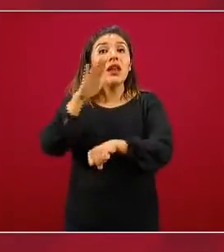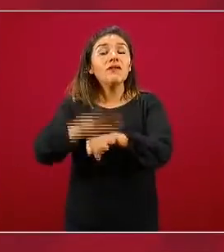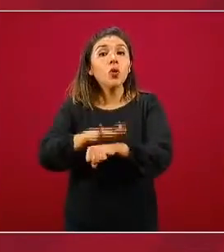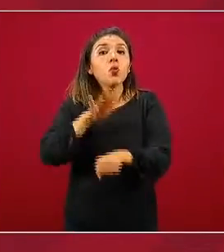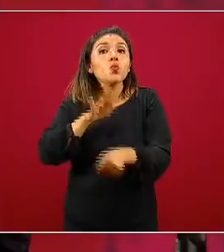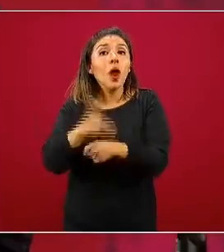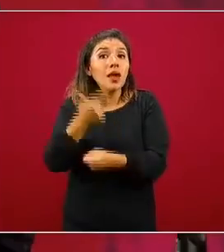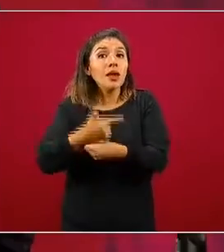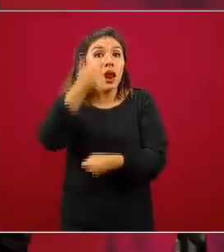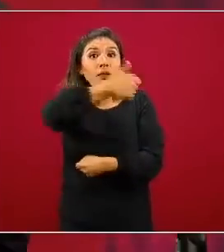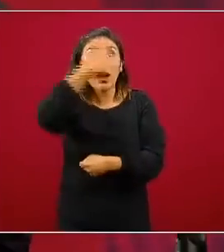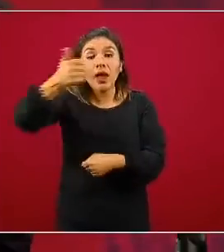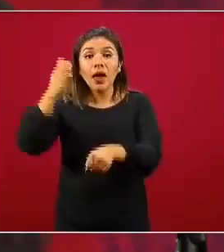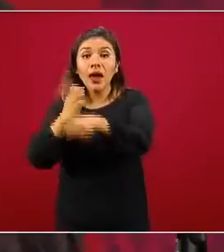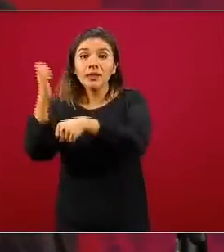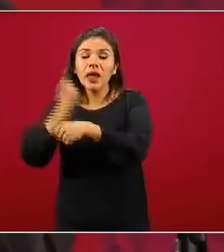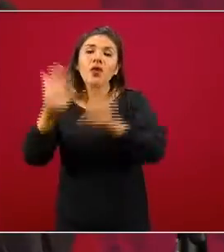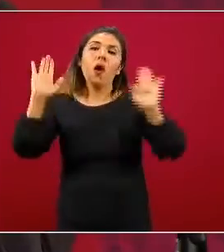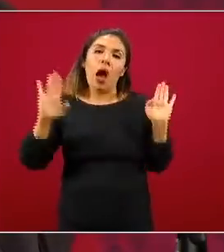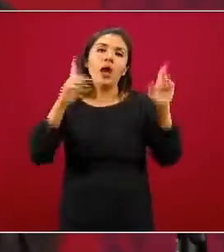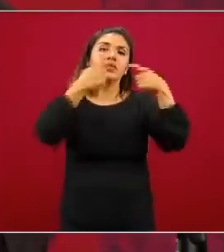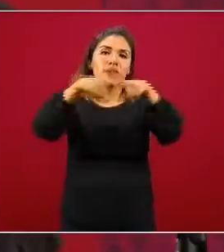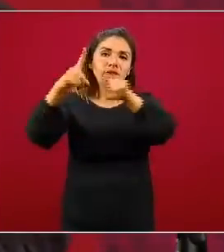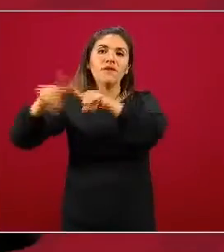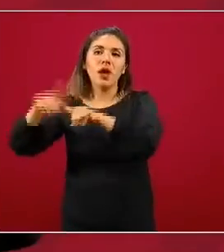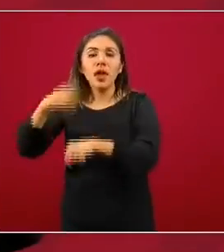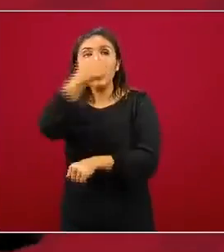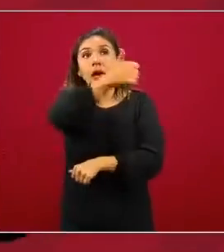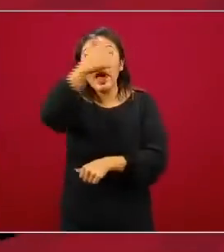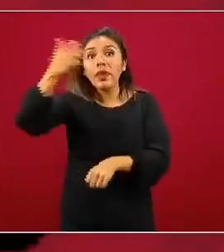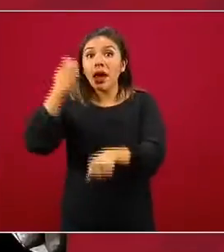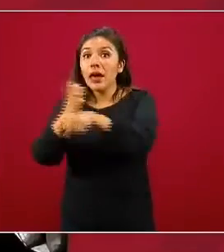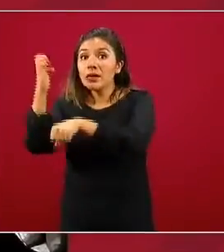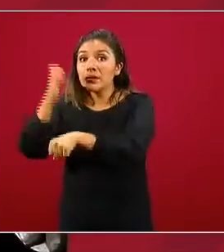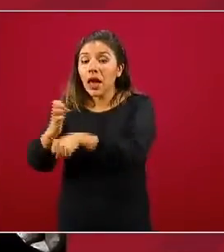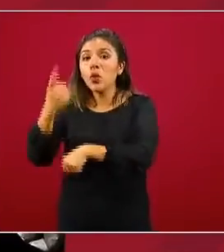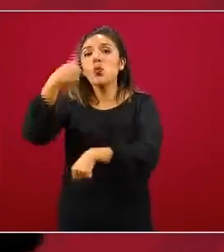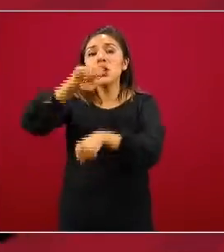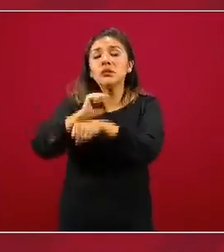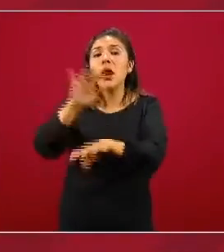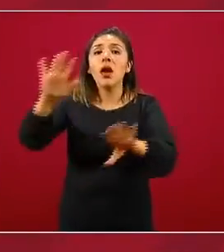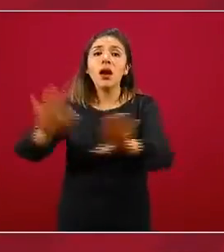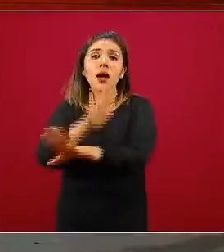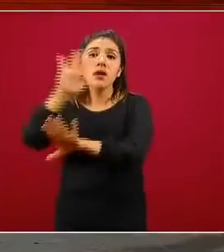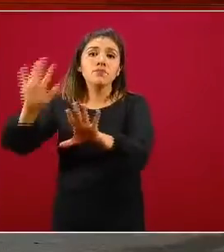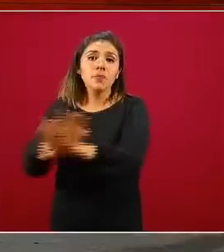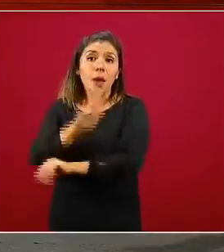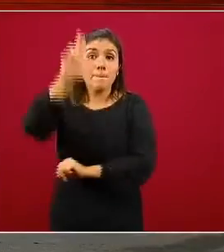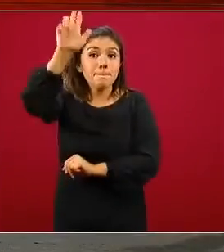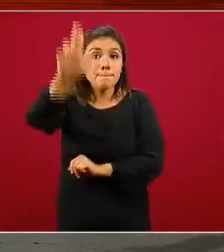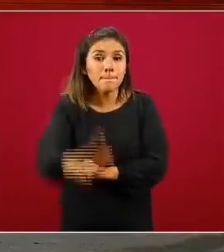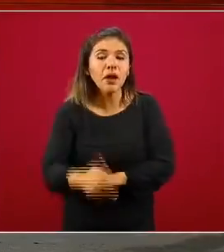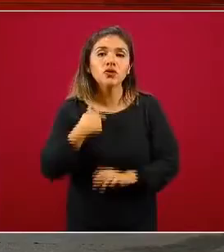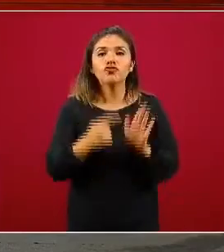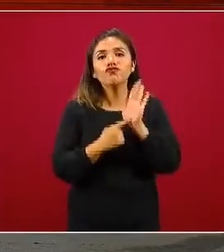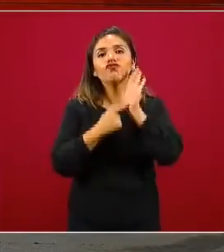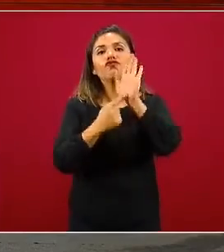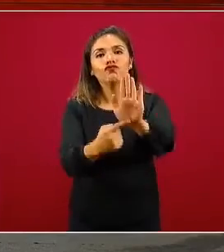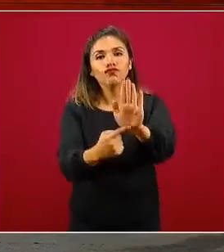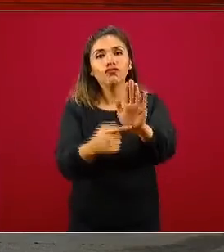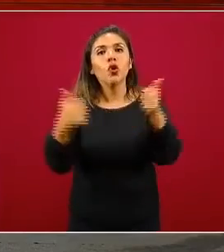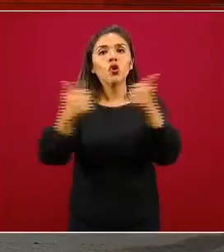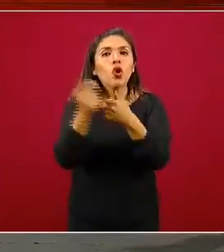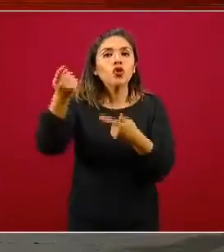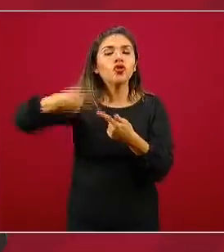de riesgo se le da a cada estado? Será variable para cada estado y en cada semana. Los martes lo compartiremos con